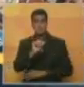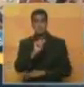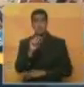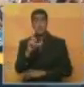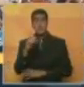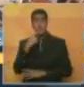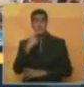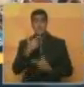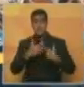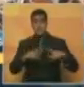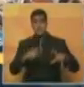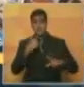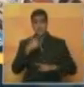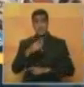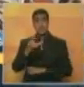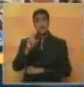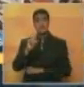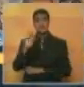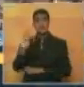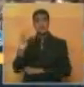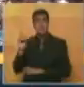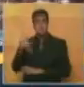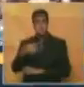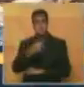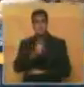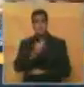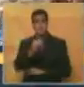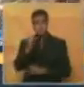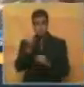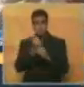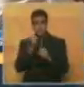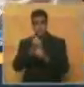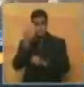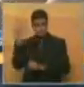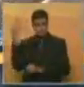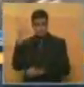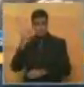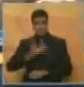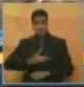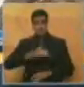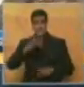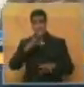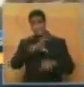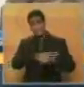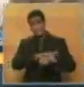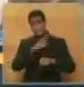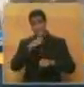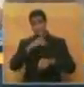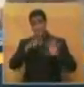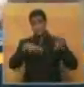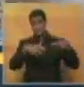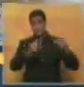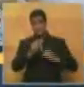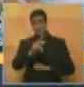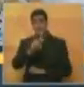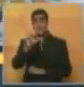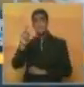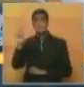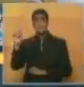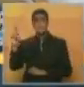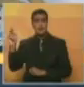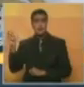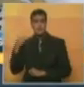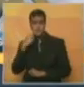Ledezma pidió la libertad del prefecto de Caracas, Richard Blanco, y de los 11 trabajadores de la alcaldía que permanecen privados de libertad en la planta.